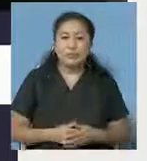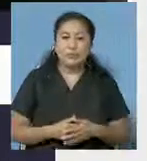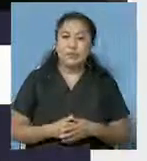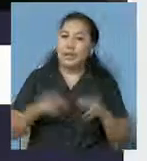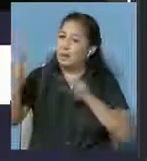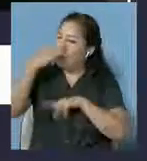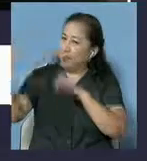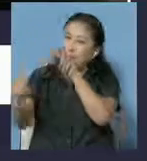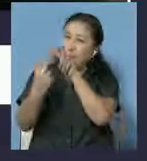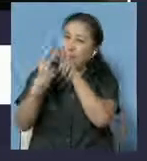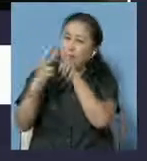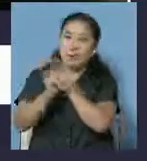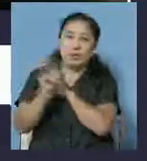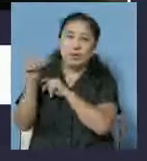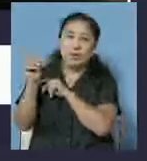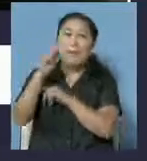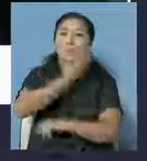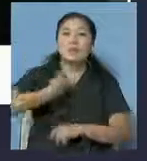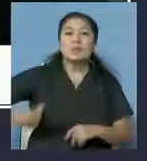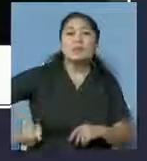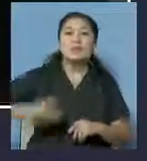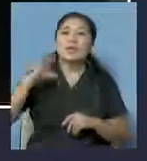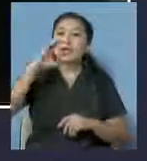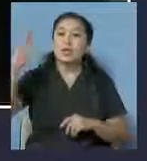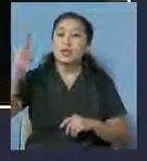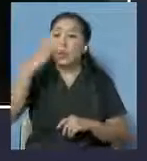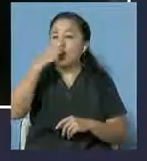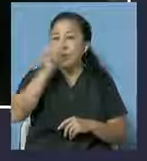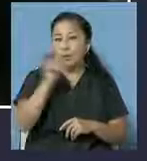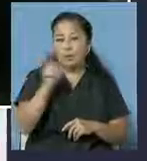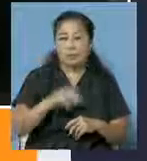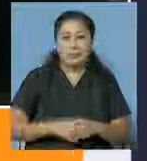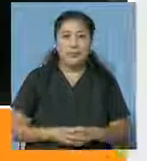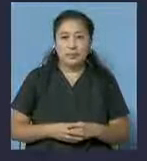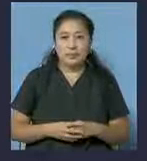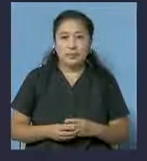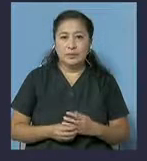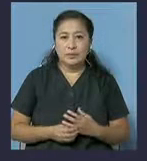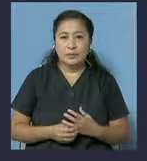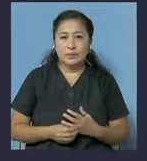Hasta cualquier momento, Fabián López, el presidente de Gimnasia y Esgrima de Jujuy.